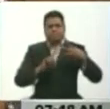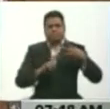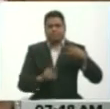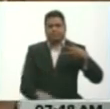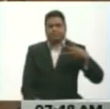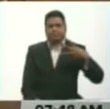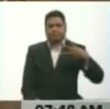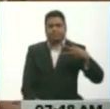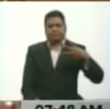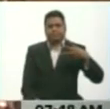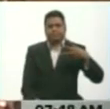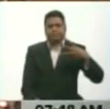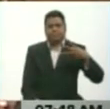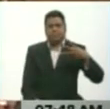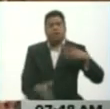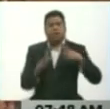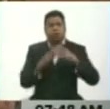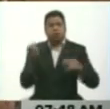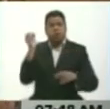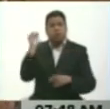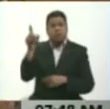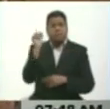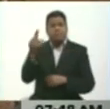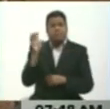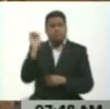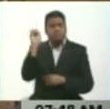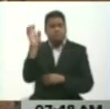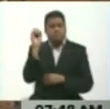Lo que ha sido la campaña en los primeros 4 meses de este año.